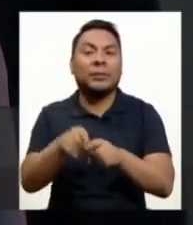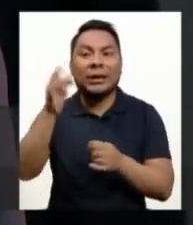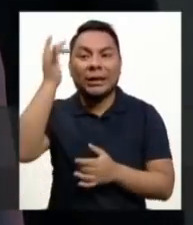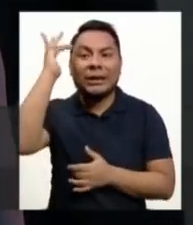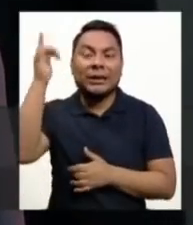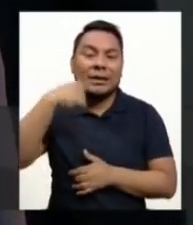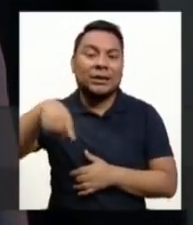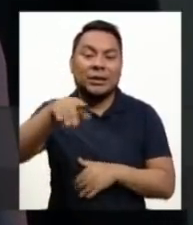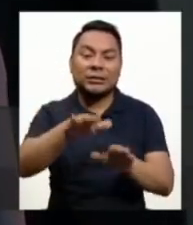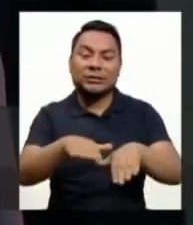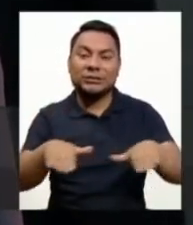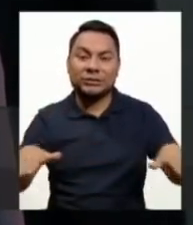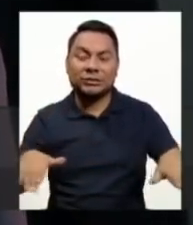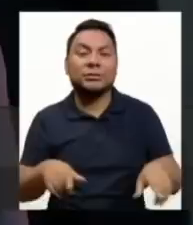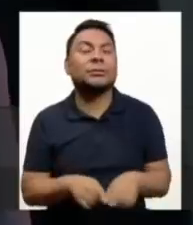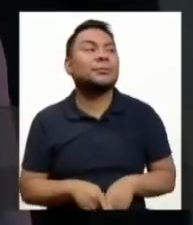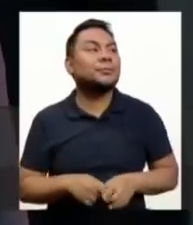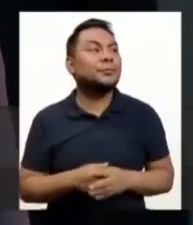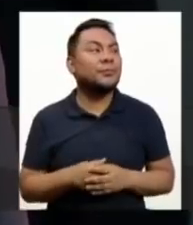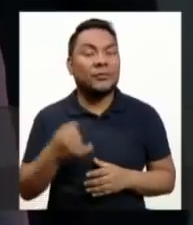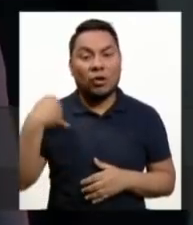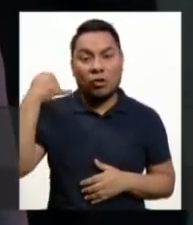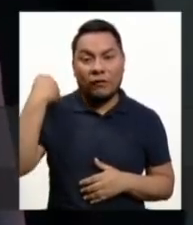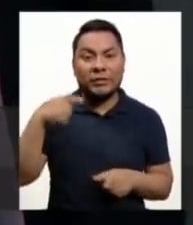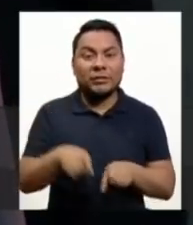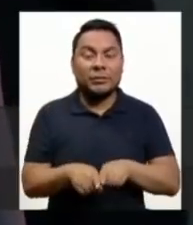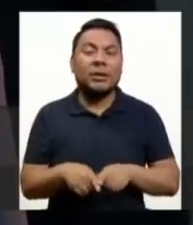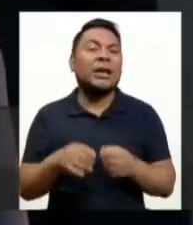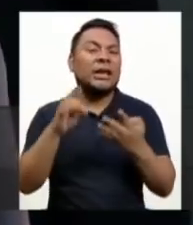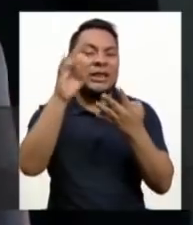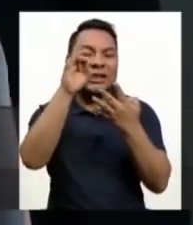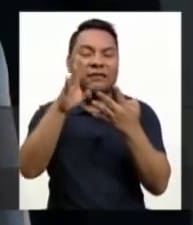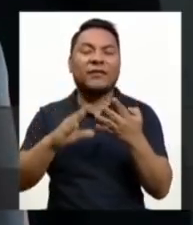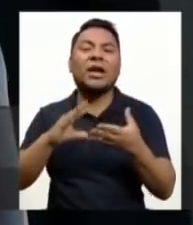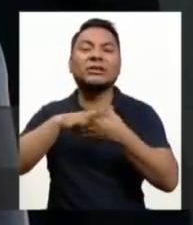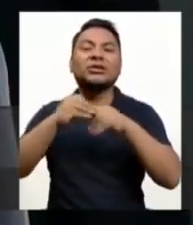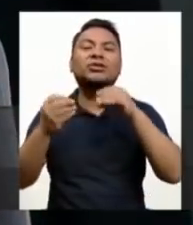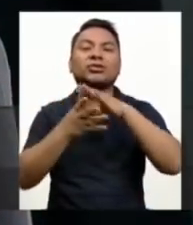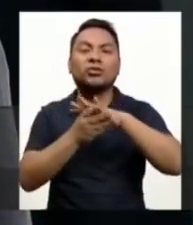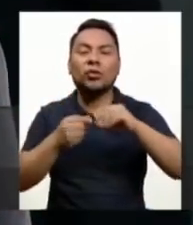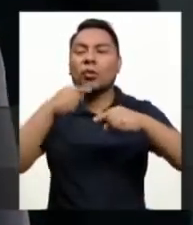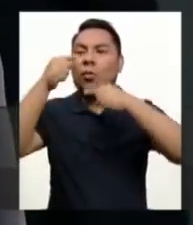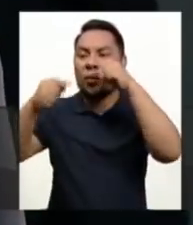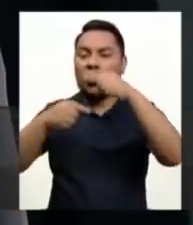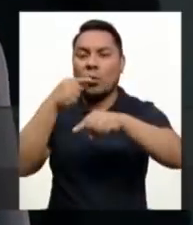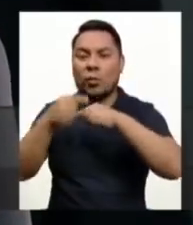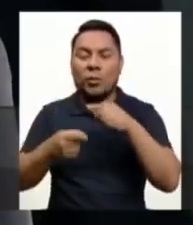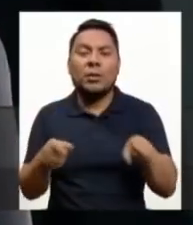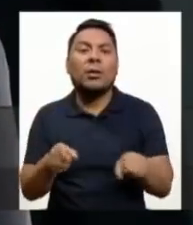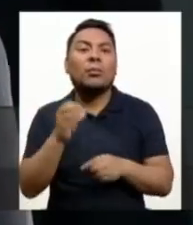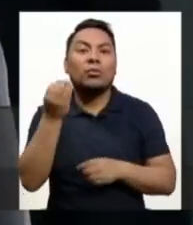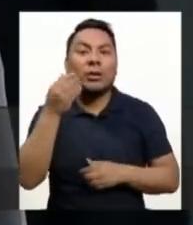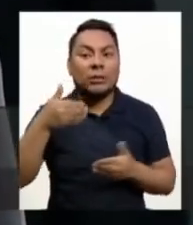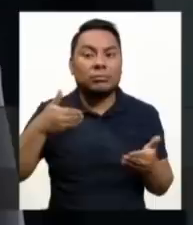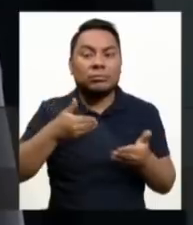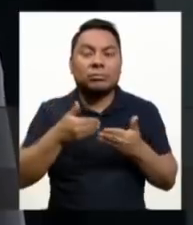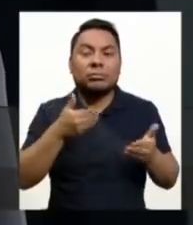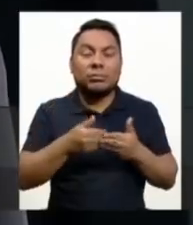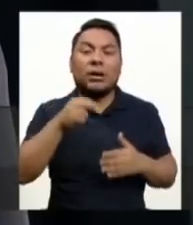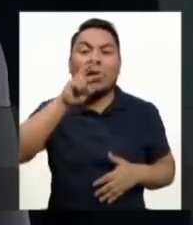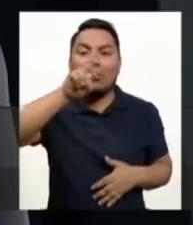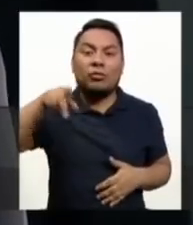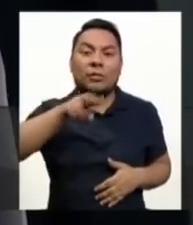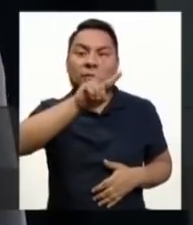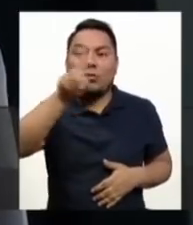de nuestros niños y jóvenes, y una serie de documentales a propósito del bicentenario de